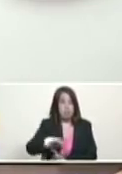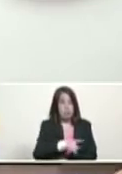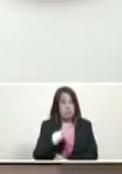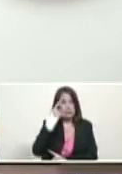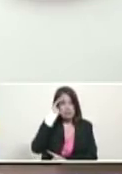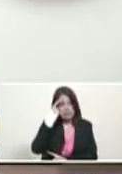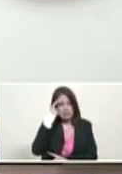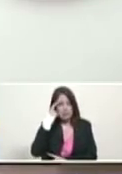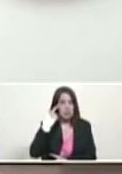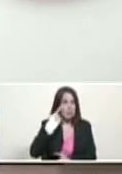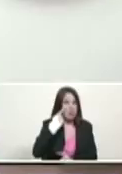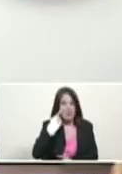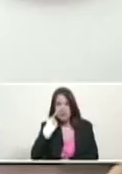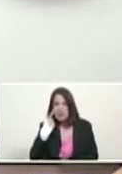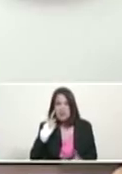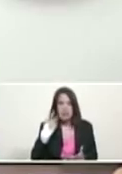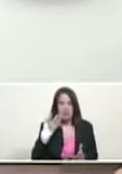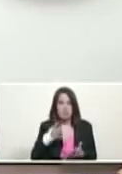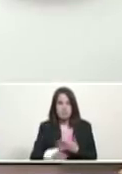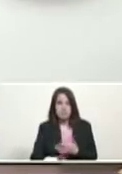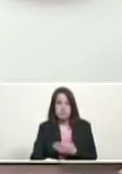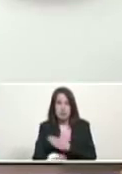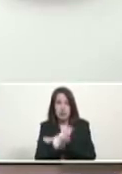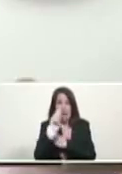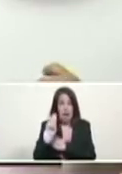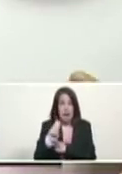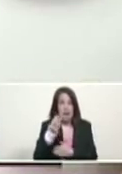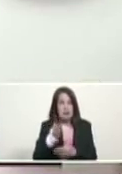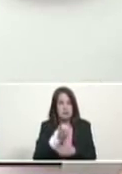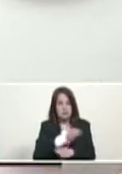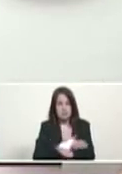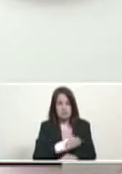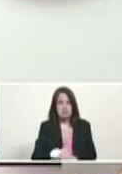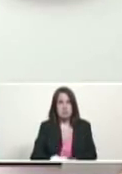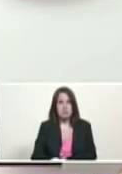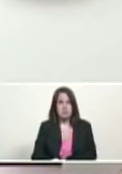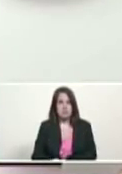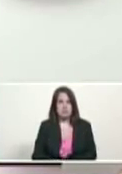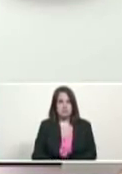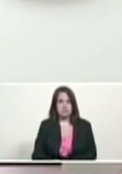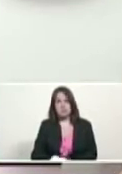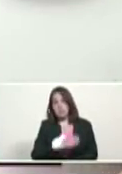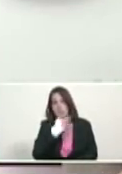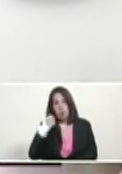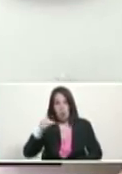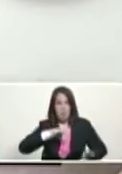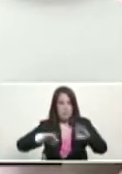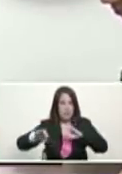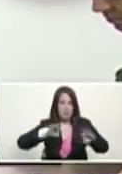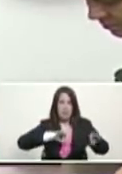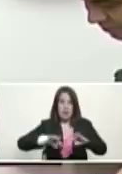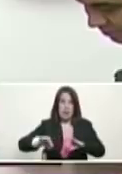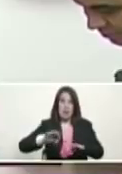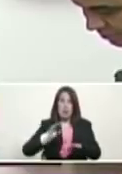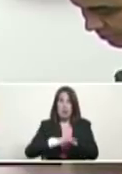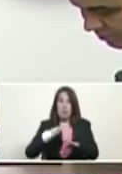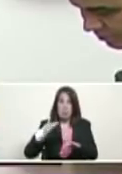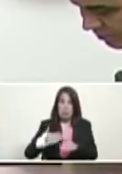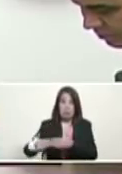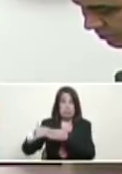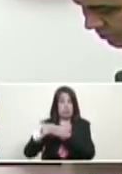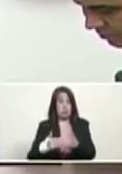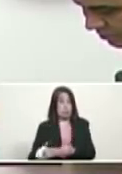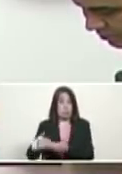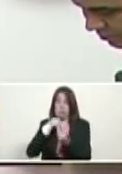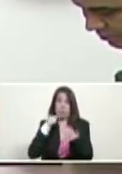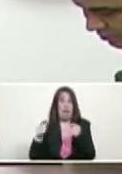por cuatro, por cinco. Pueblo prevenido. Mejor preparado. Porque estamos frente a unos